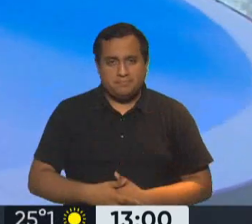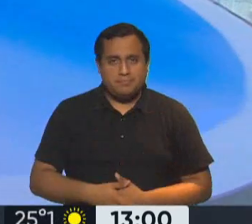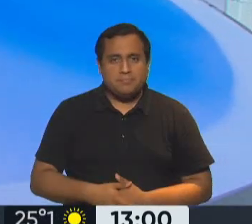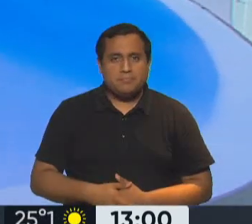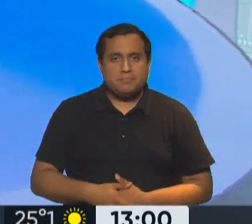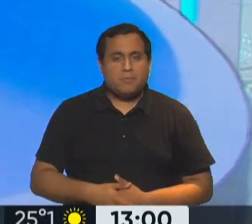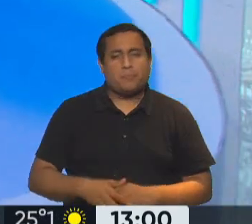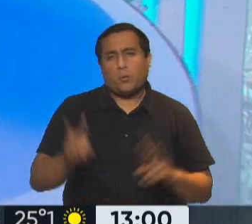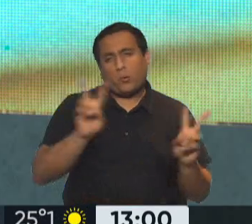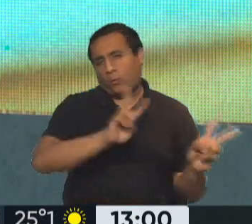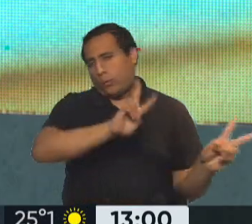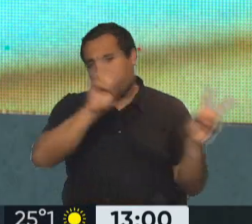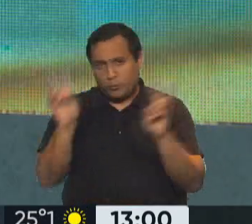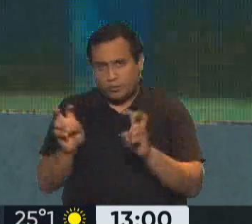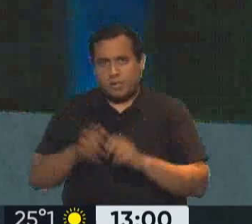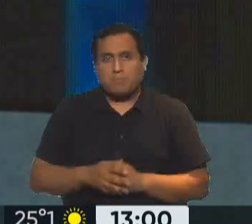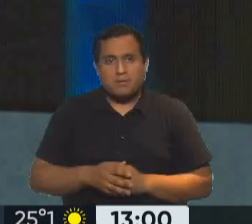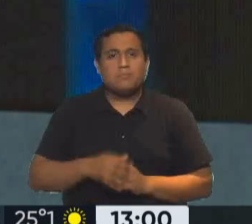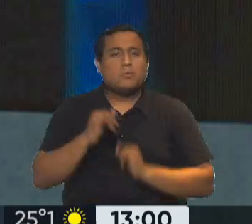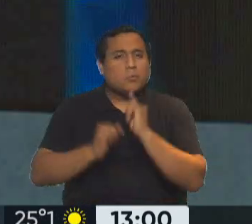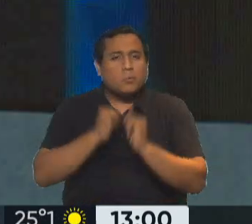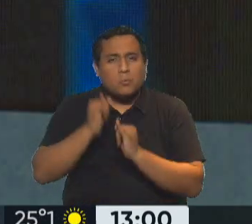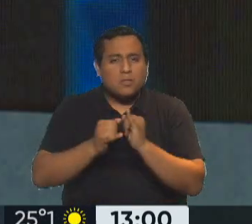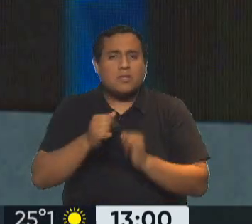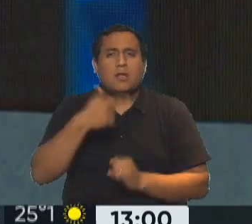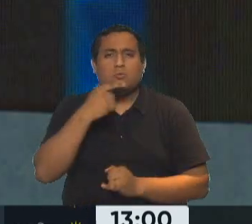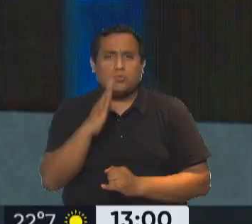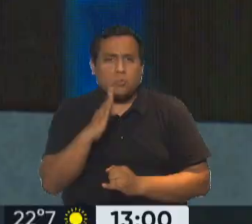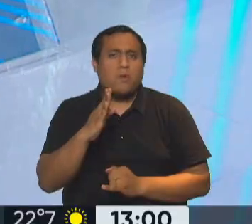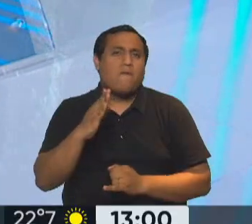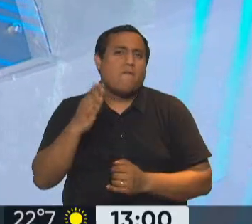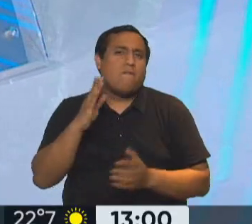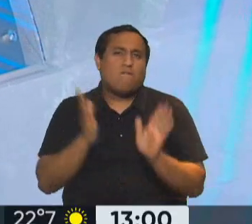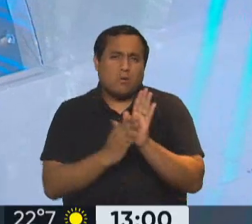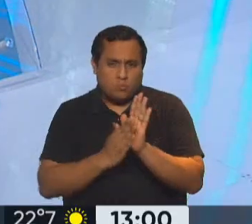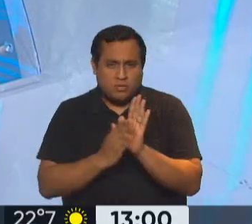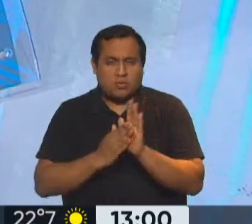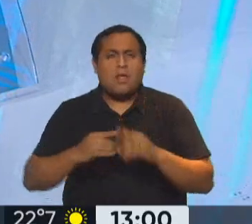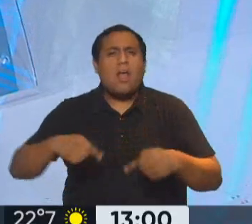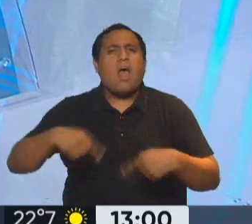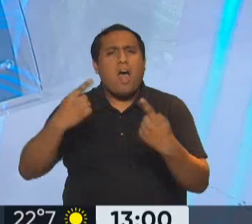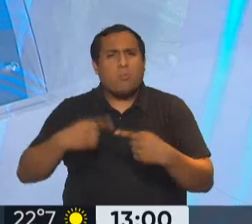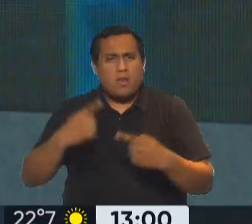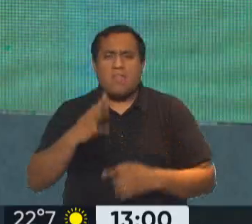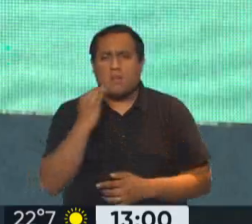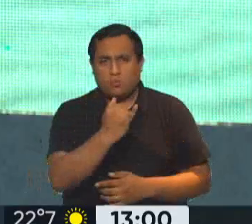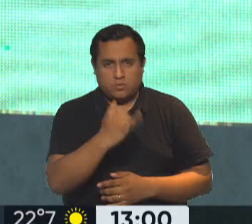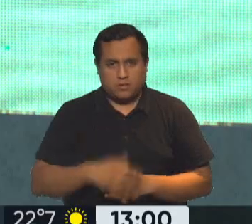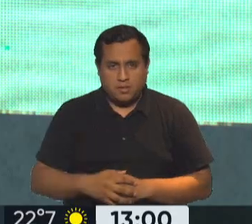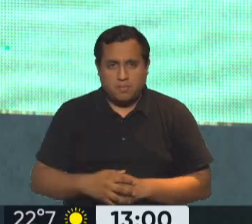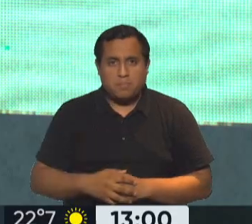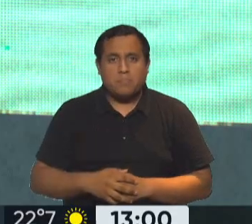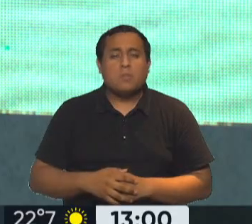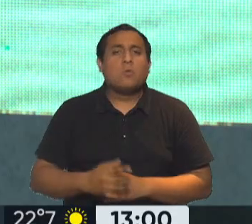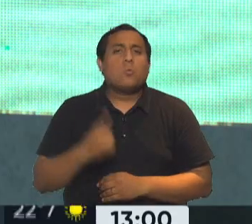Y cambiamos de tema, hablamos de subfacturación y una denuncia de la aduana a propósito de la operatoria que realiza